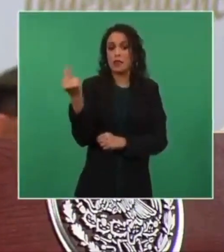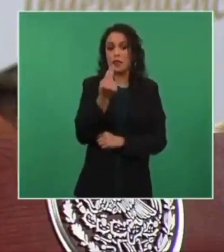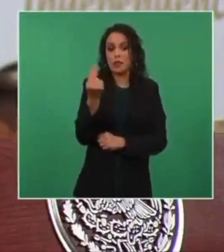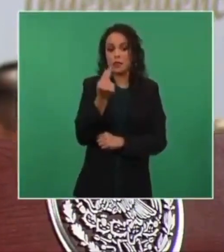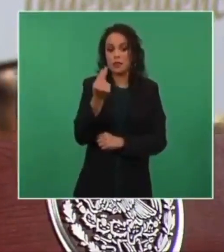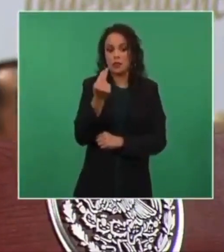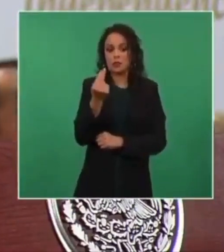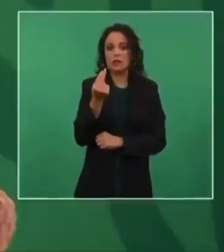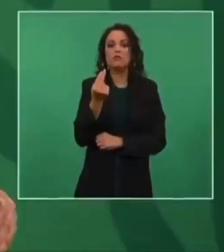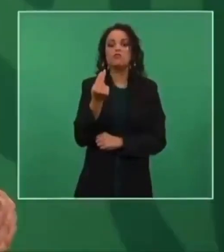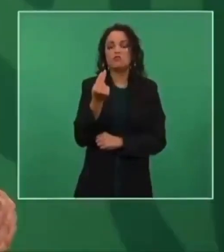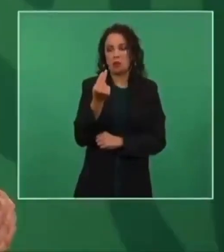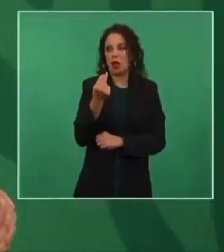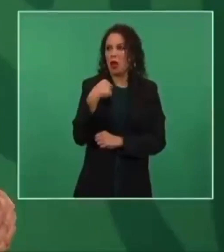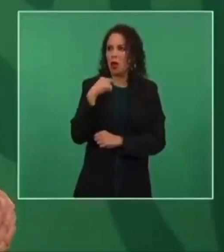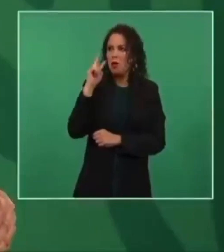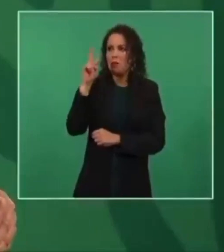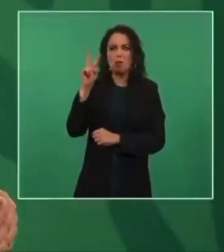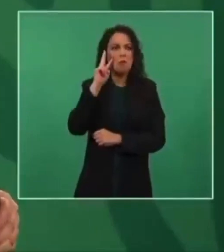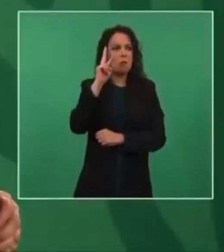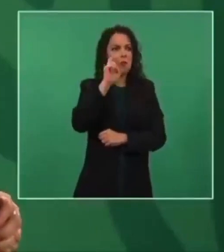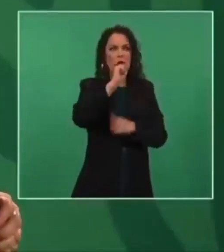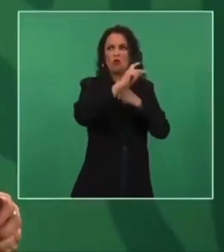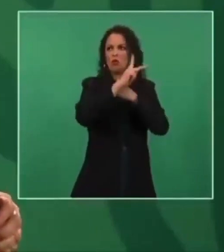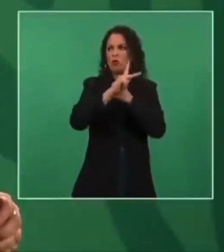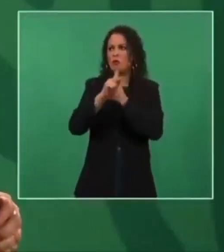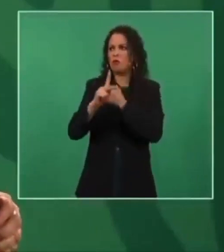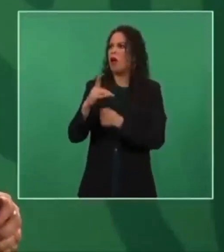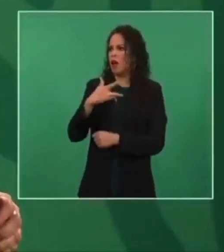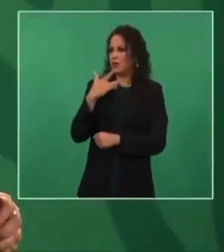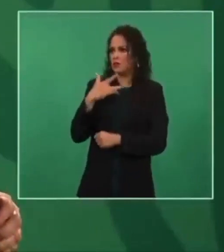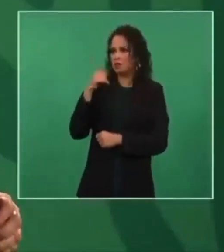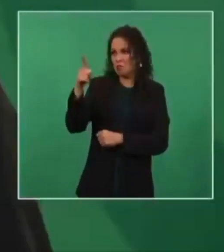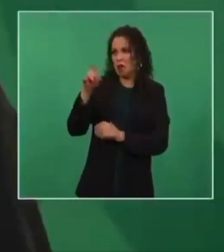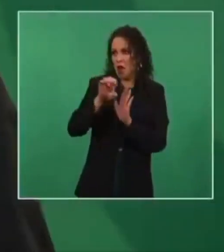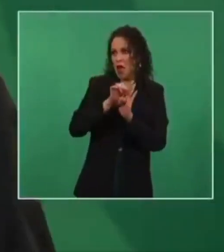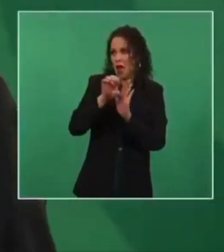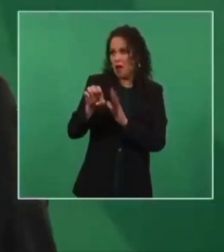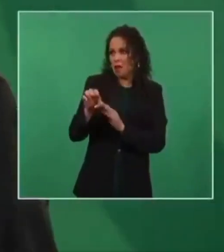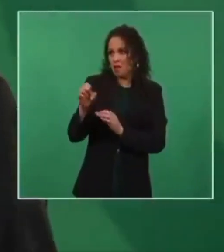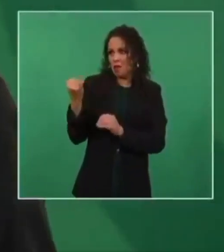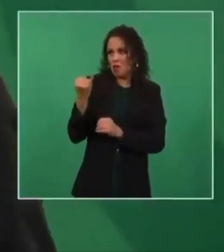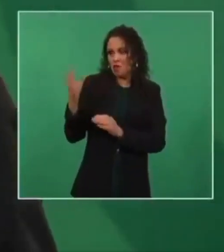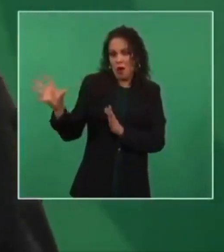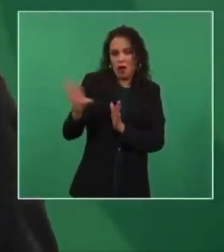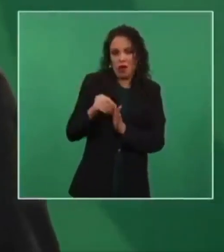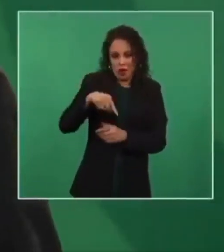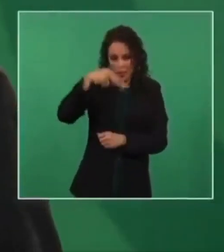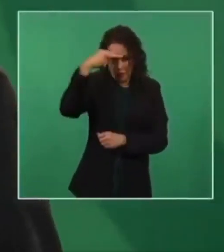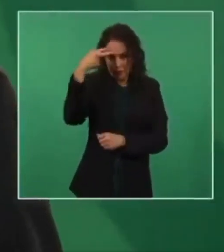ejemplos de otros países, un buen ejemplo es el de